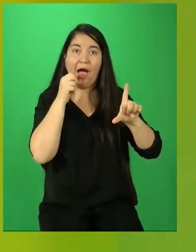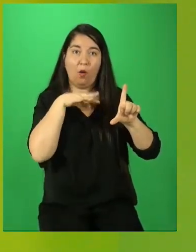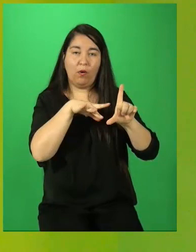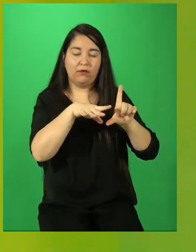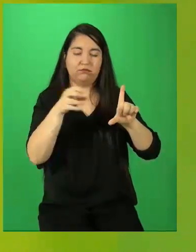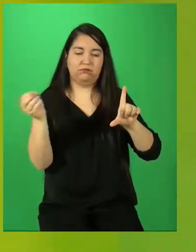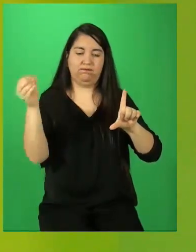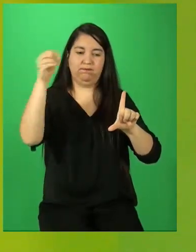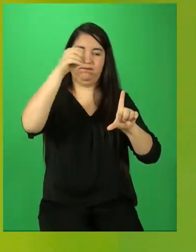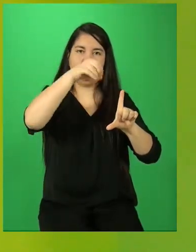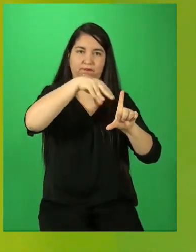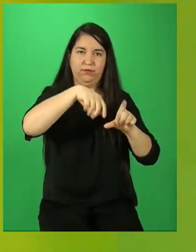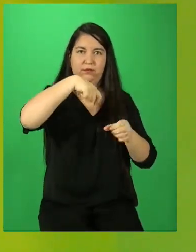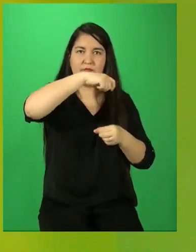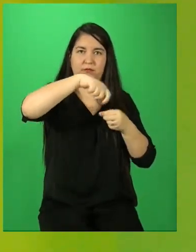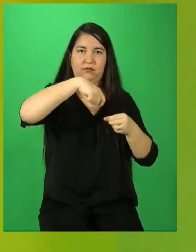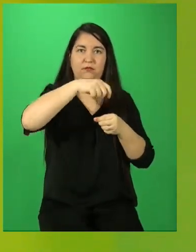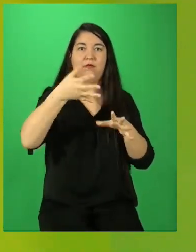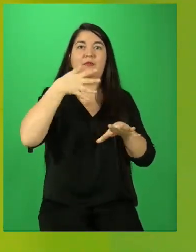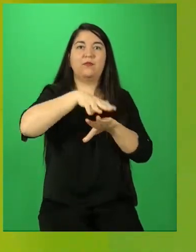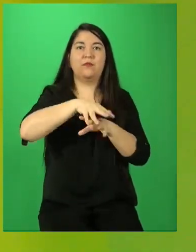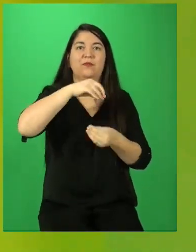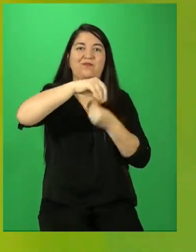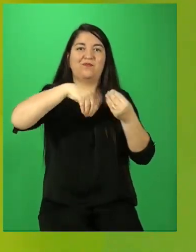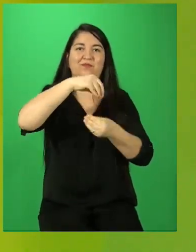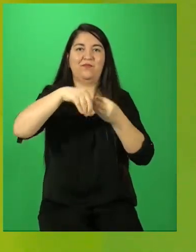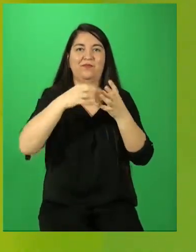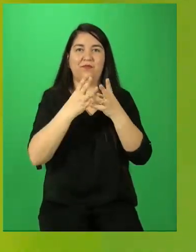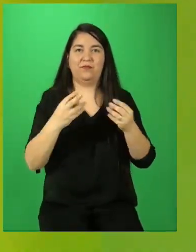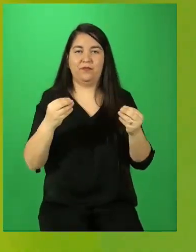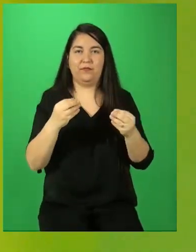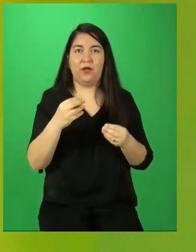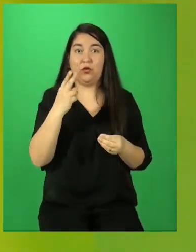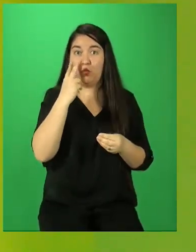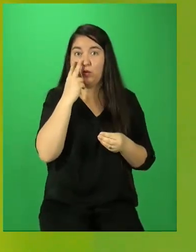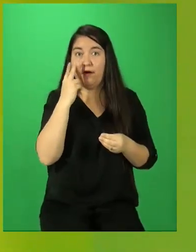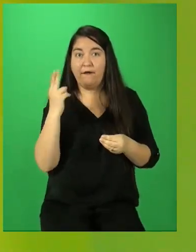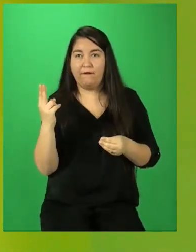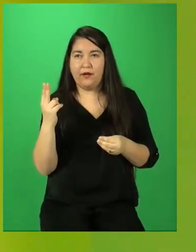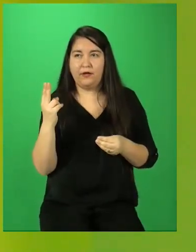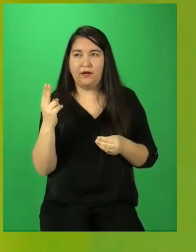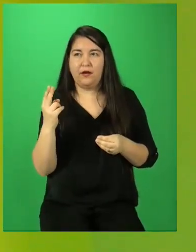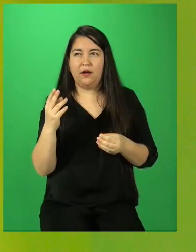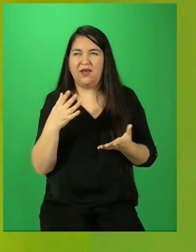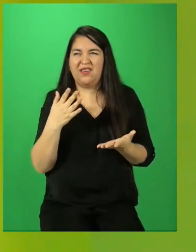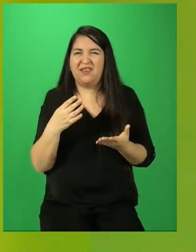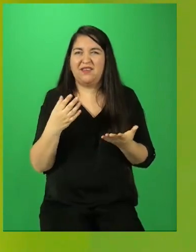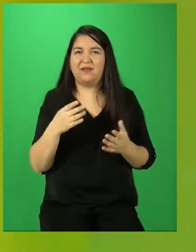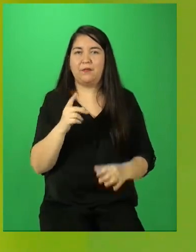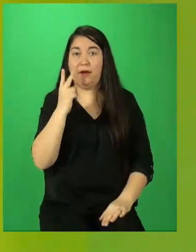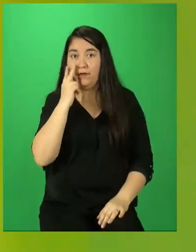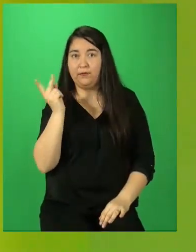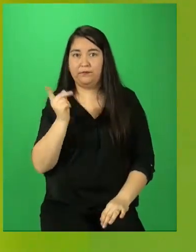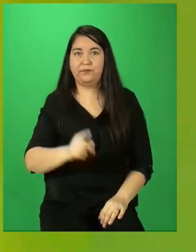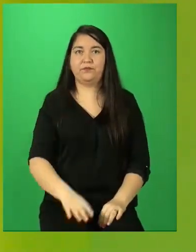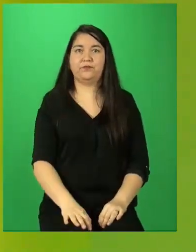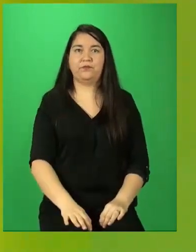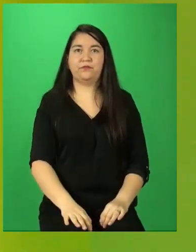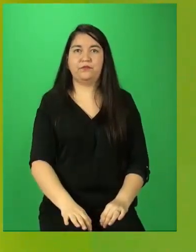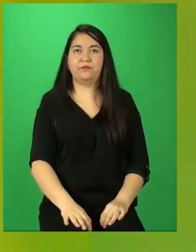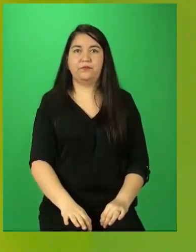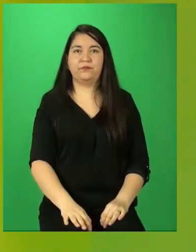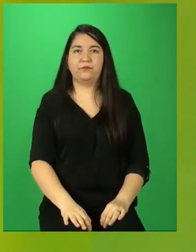la disolución. Vamos a observar qué es lo que sucede. Al agregar el permanganato de